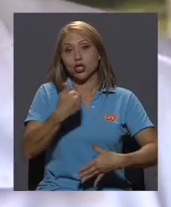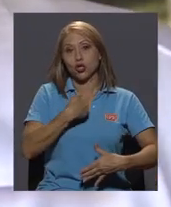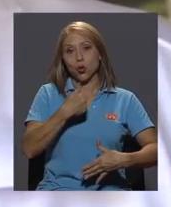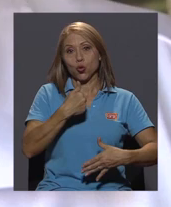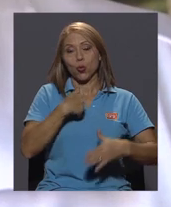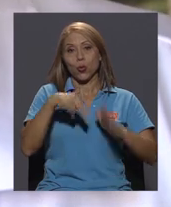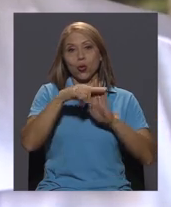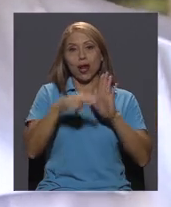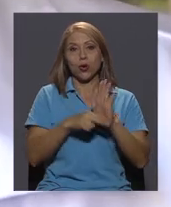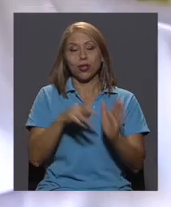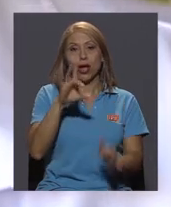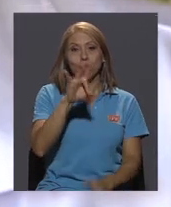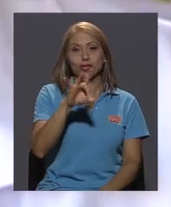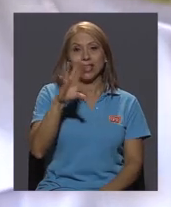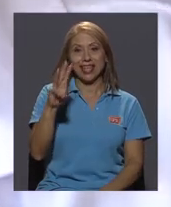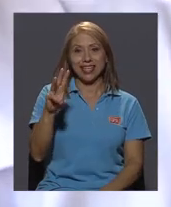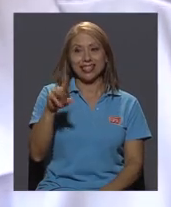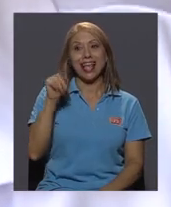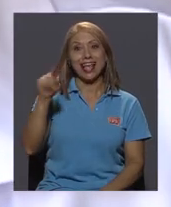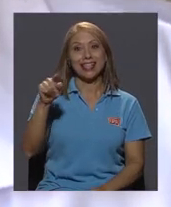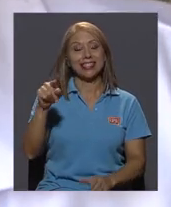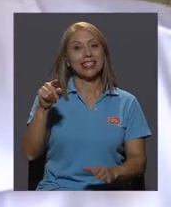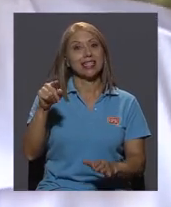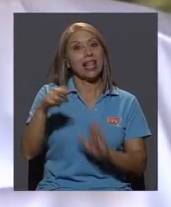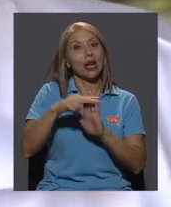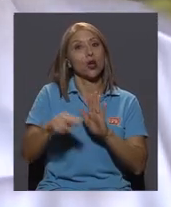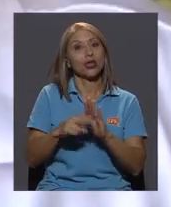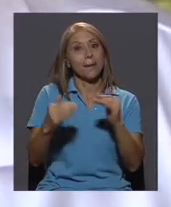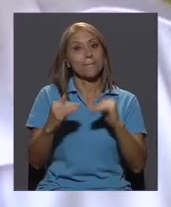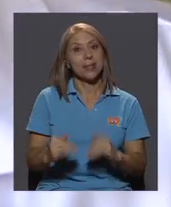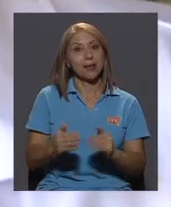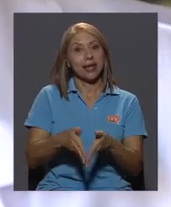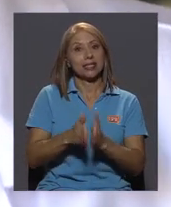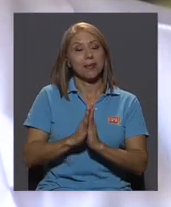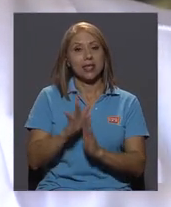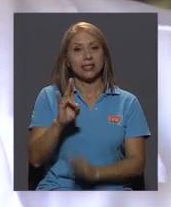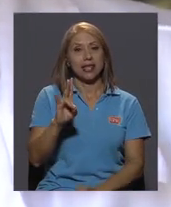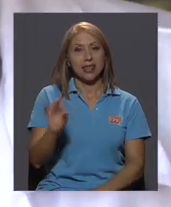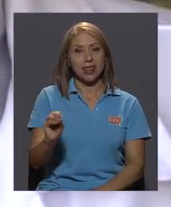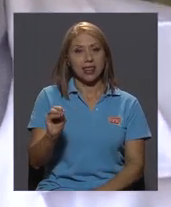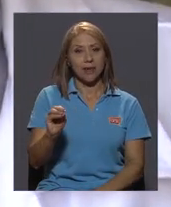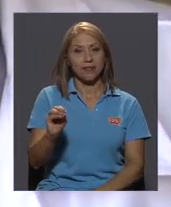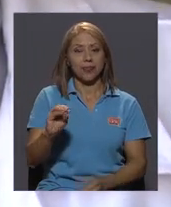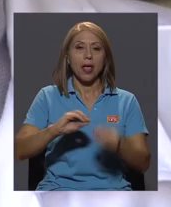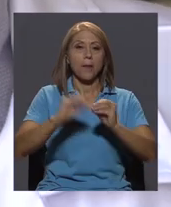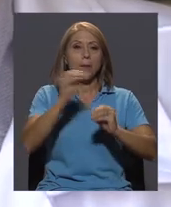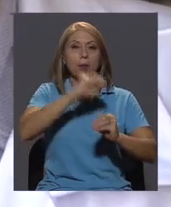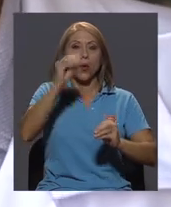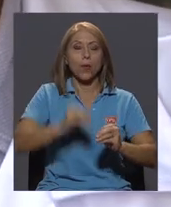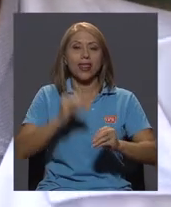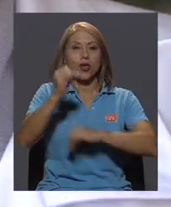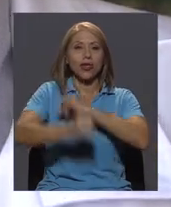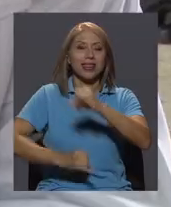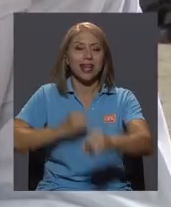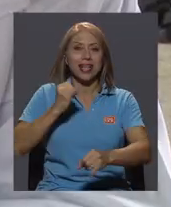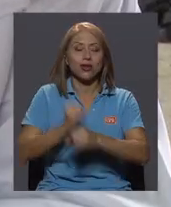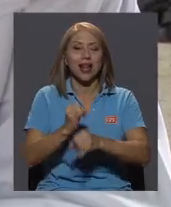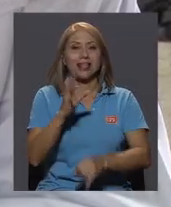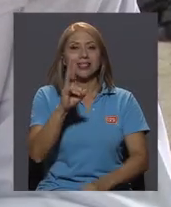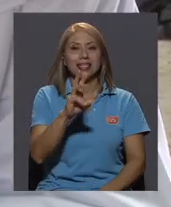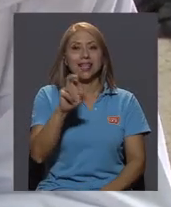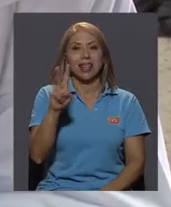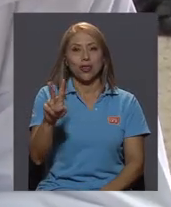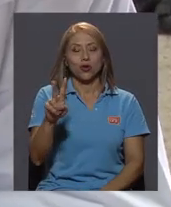pide el colegio para incorporarse, nota mínima es un 70, y el promedio internacional quedó en